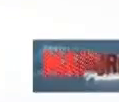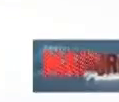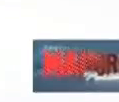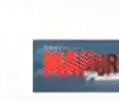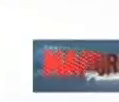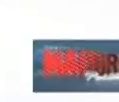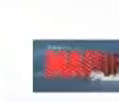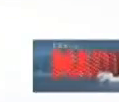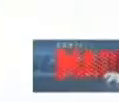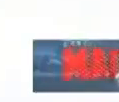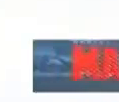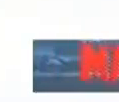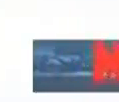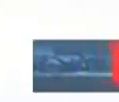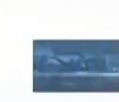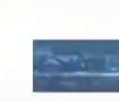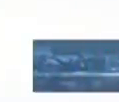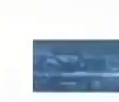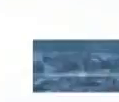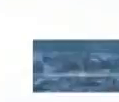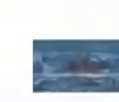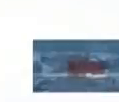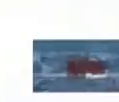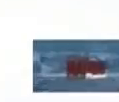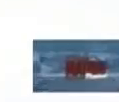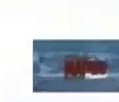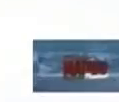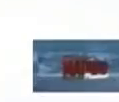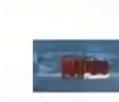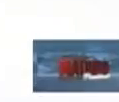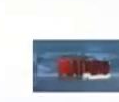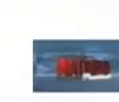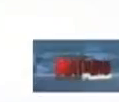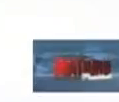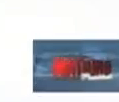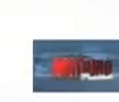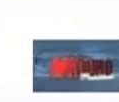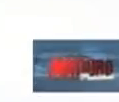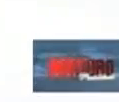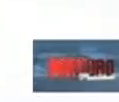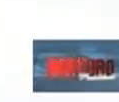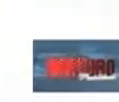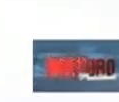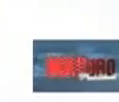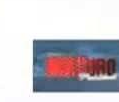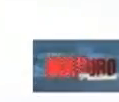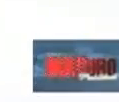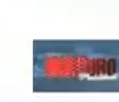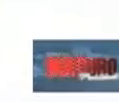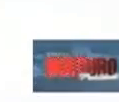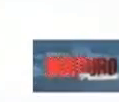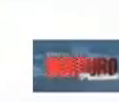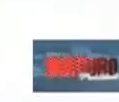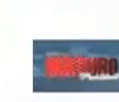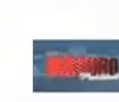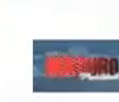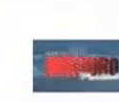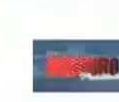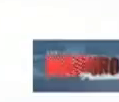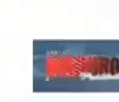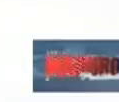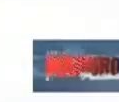aplauso. Pueden ya acompañar, embajador, si usted desea. He despedido a la delegación de